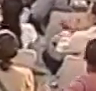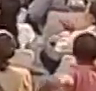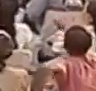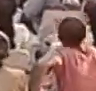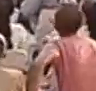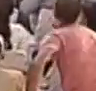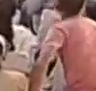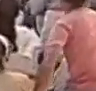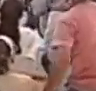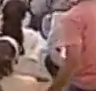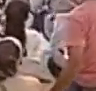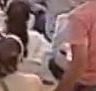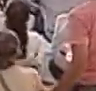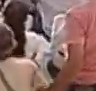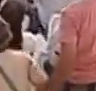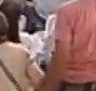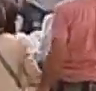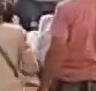alegres?